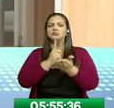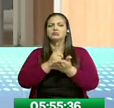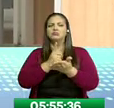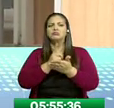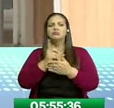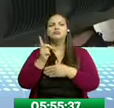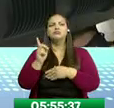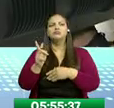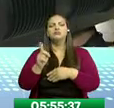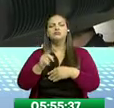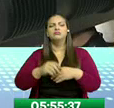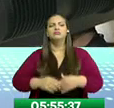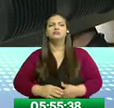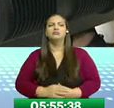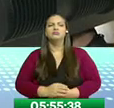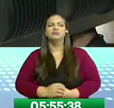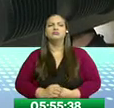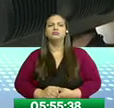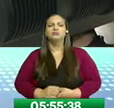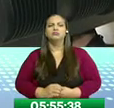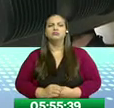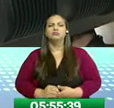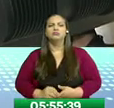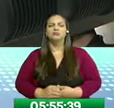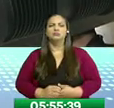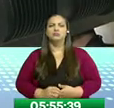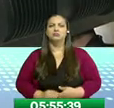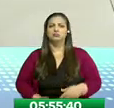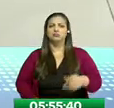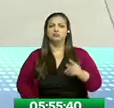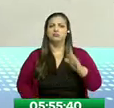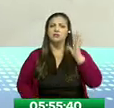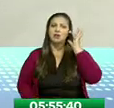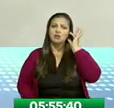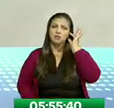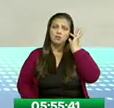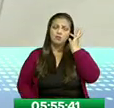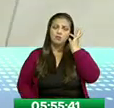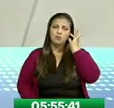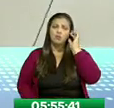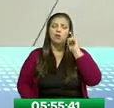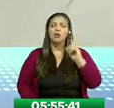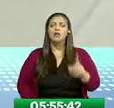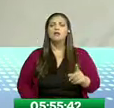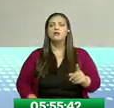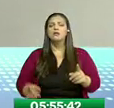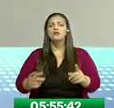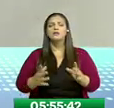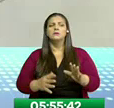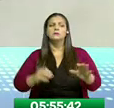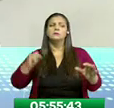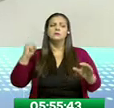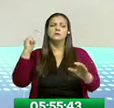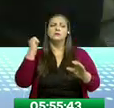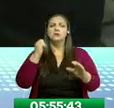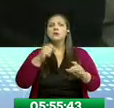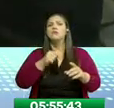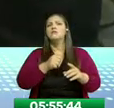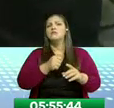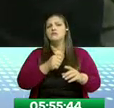yo creo que también aquí rescatar el hecho de que la dama que ha sido agredida ha presentado la denuncia